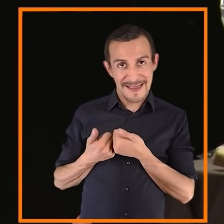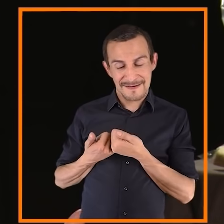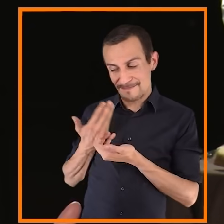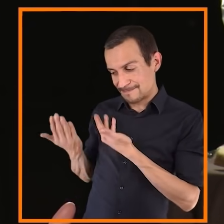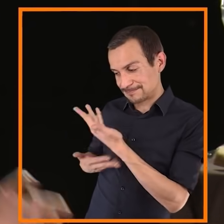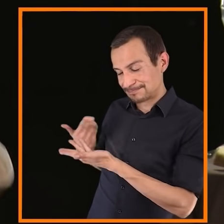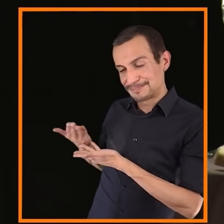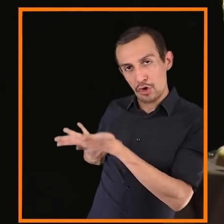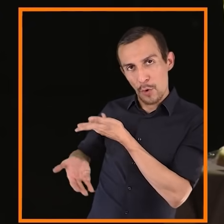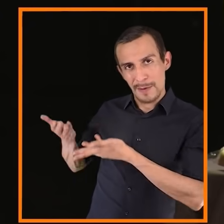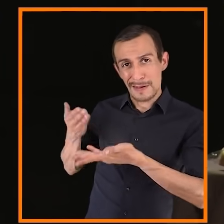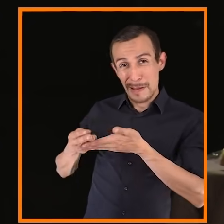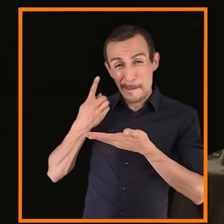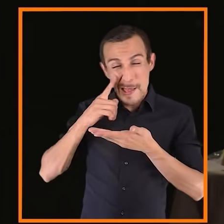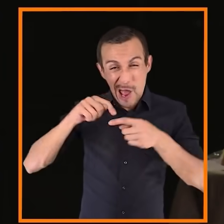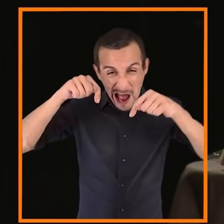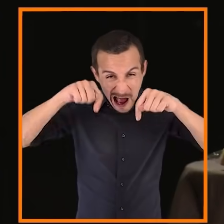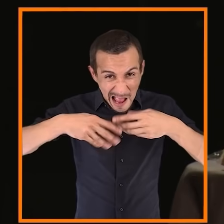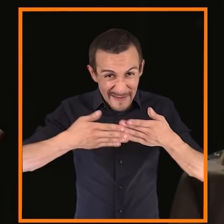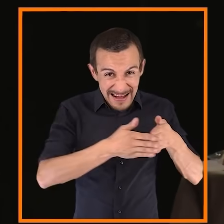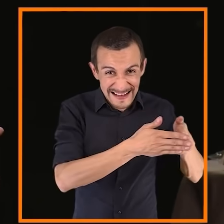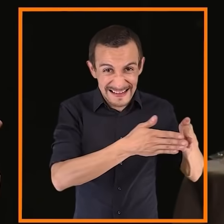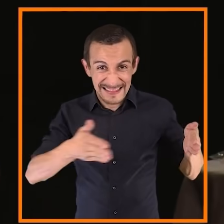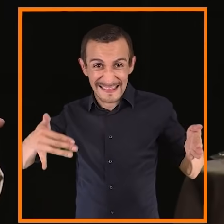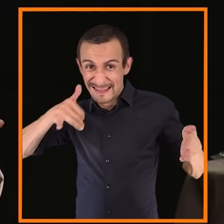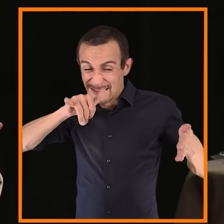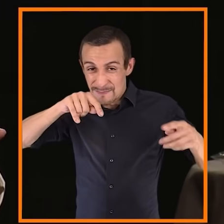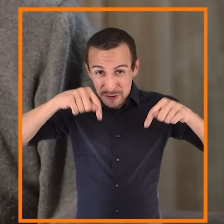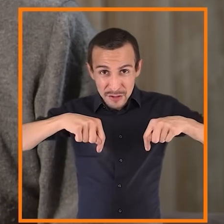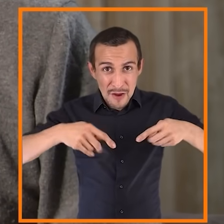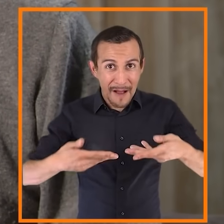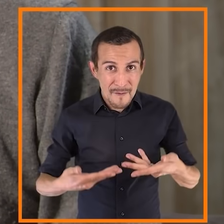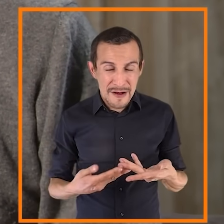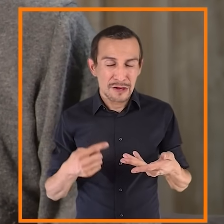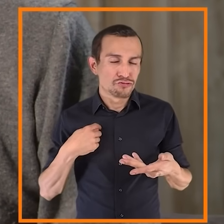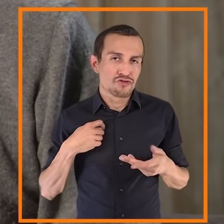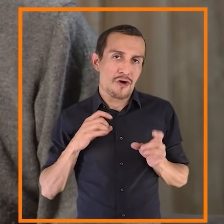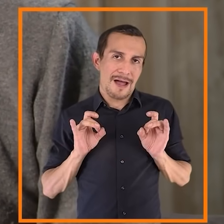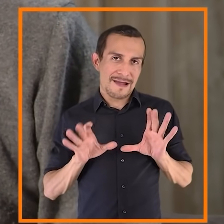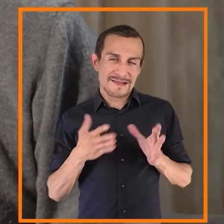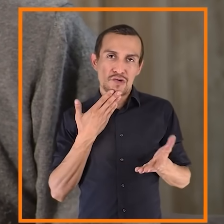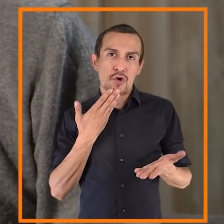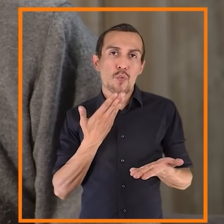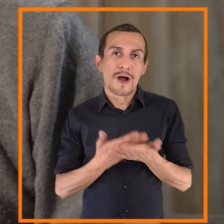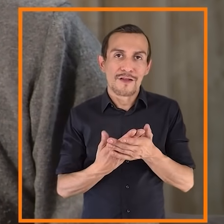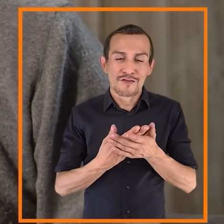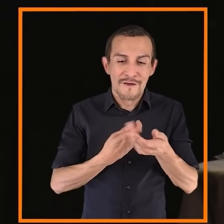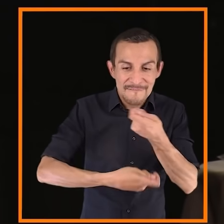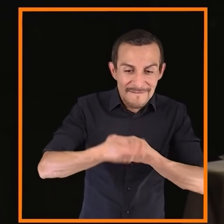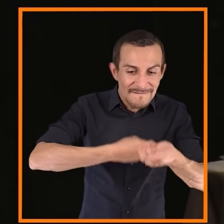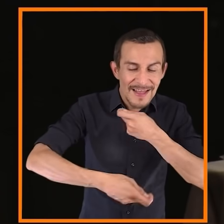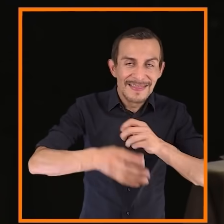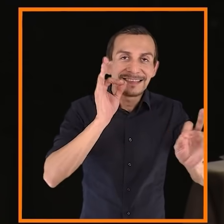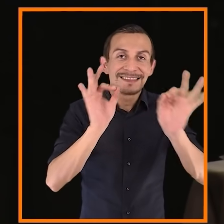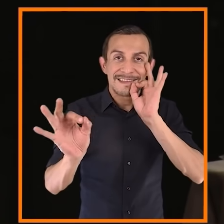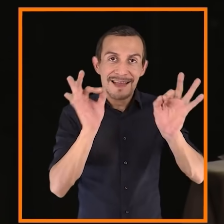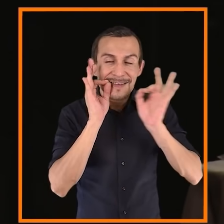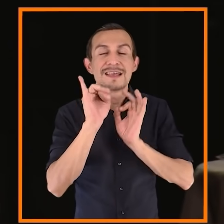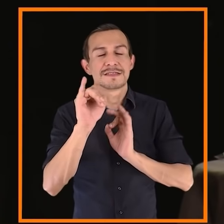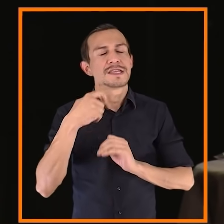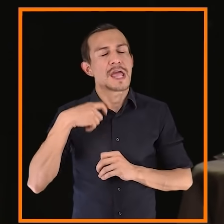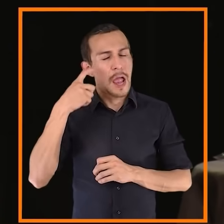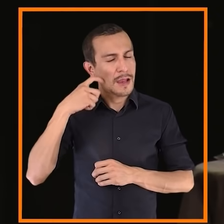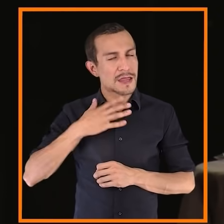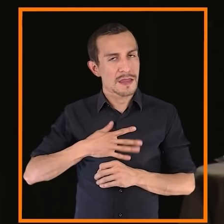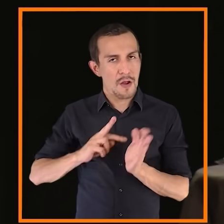bien, ¿ya? Pero por este momento, en esta etapa que yo estoy, estoy así. Cuando salgan mis tallarines, sí pretendo que